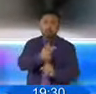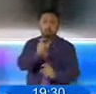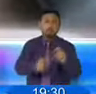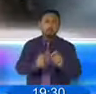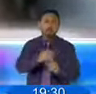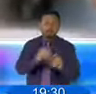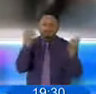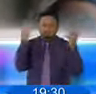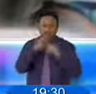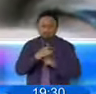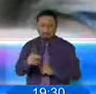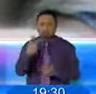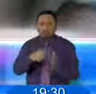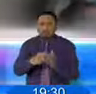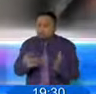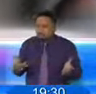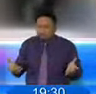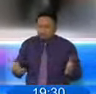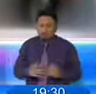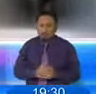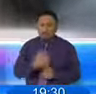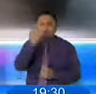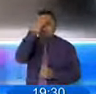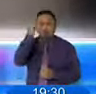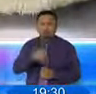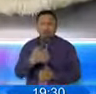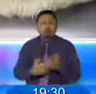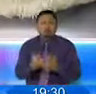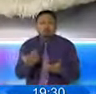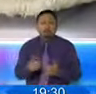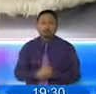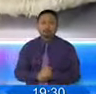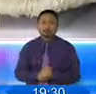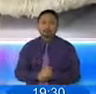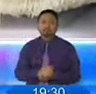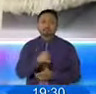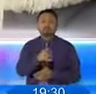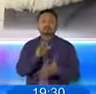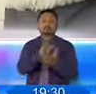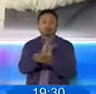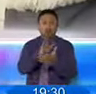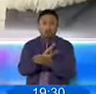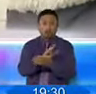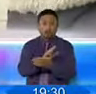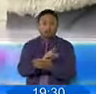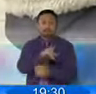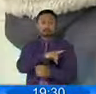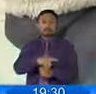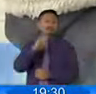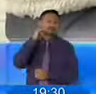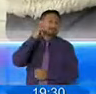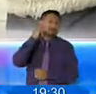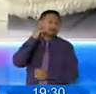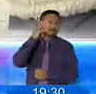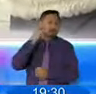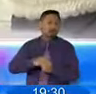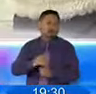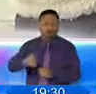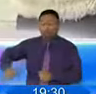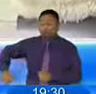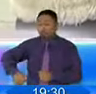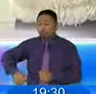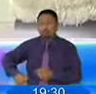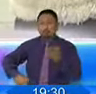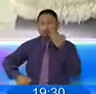confusión, muchos se preguntaban qué pasó, por qué del escándalo. A la salida de la escuela dice que se estaba llevando a la niña, la mamá bajó a